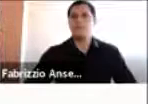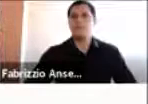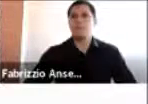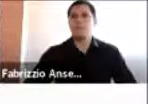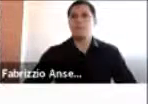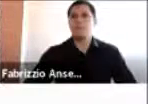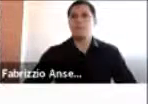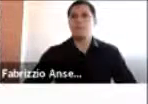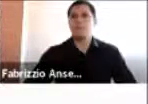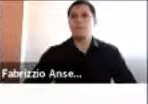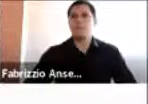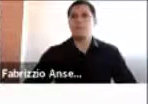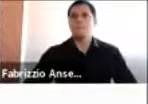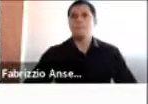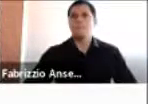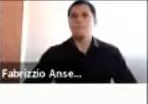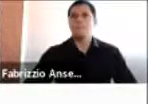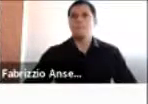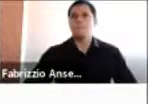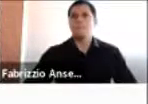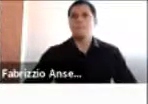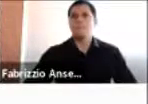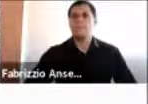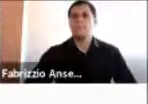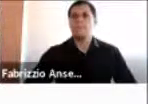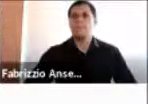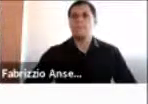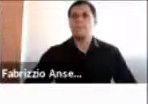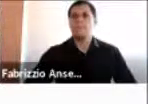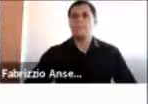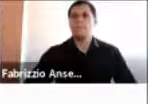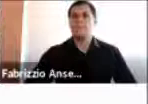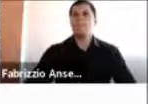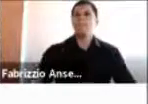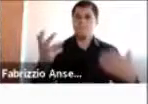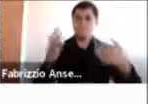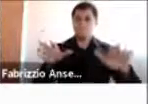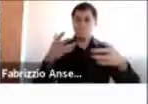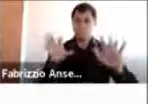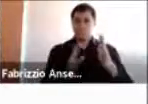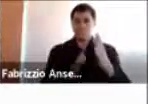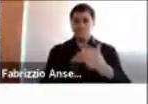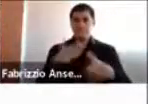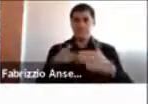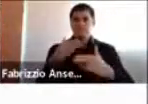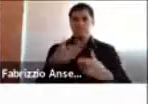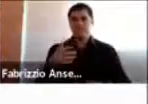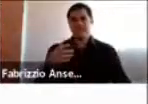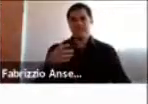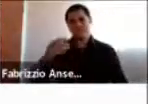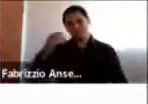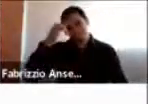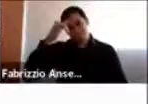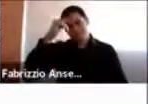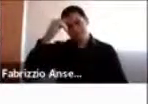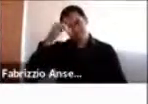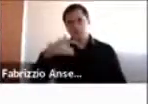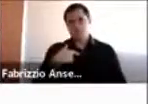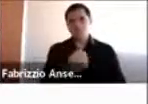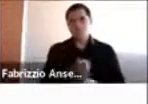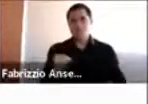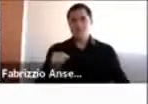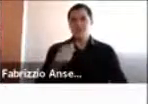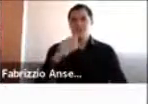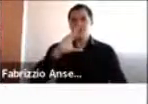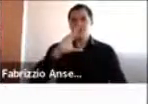¿Dónde está el delay, Almu? Ya, ya, Pablo, puedes seguir hablando. Ya, perdón, perdón, este, pero sí no podía hablar porque estaba entonces eso